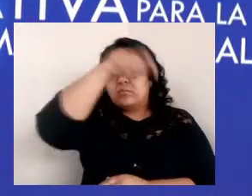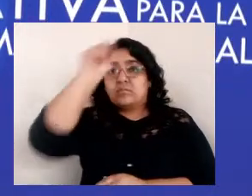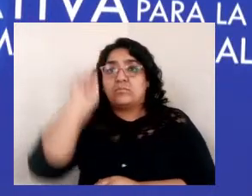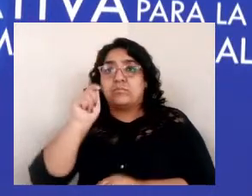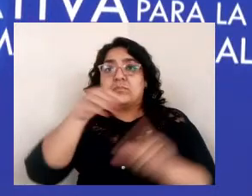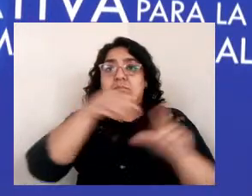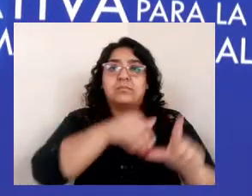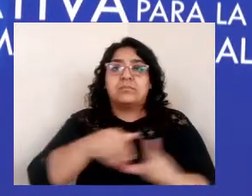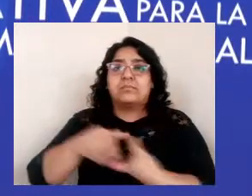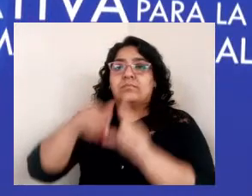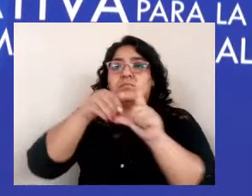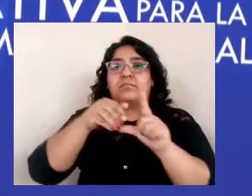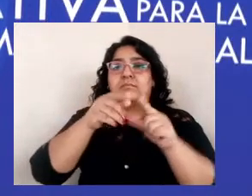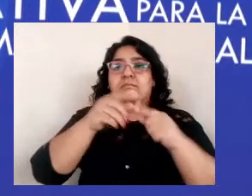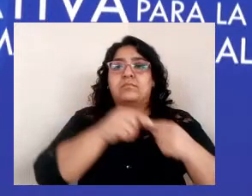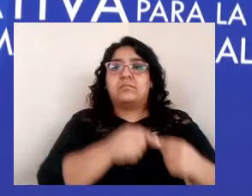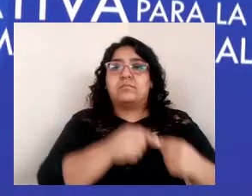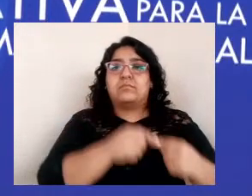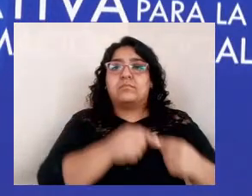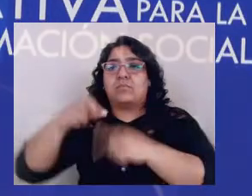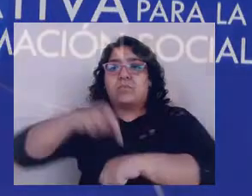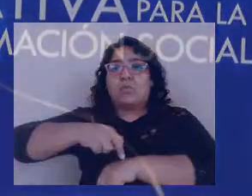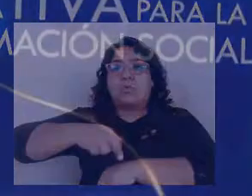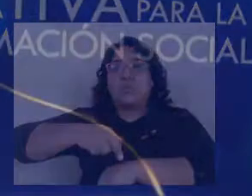y reconocimientos.